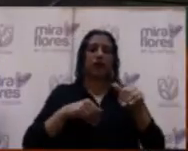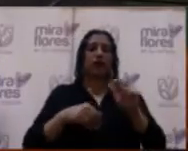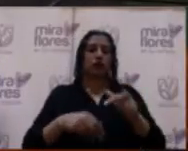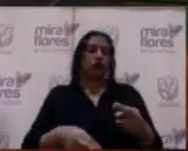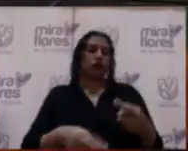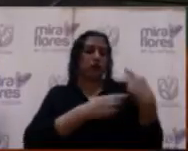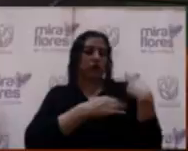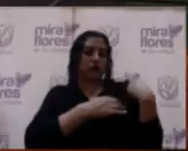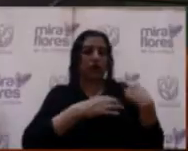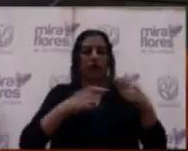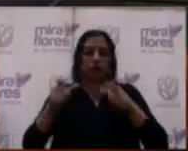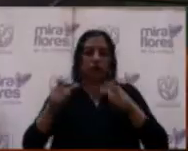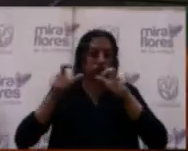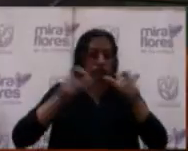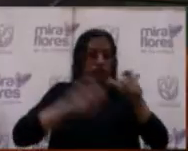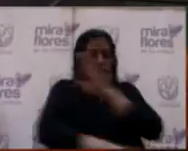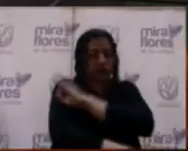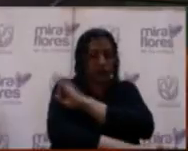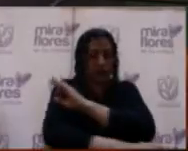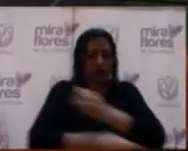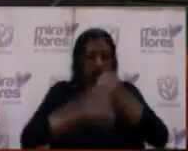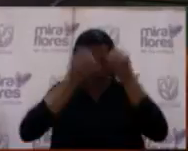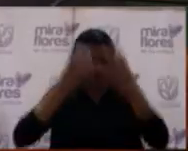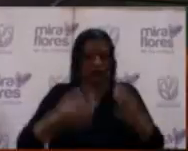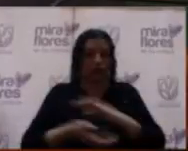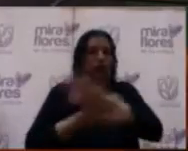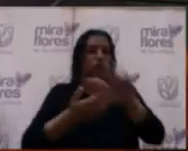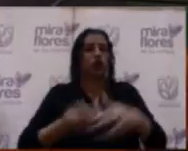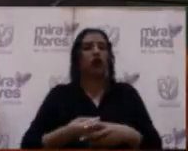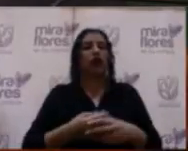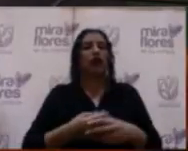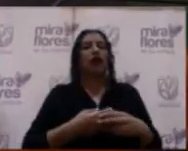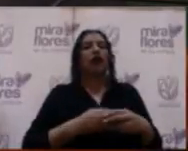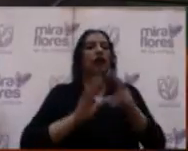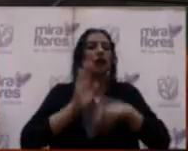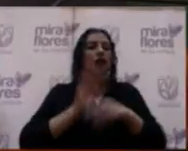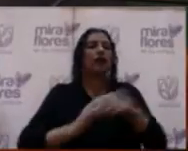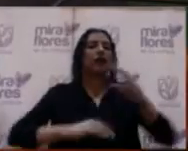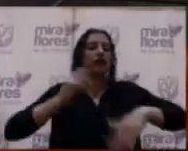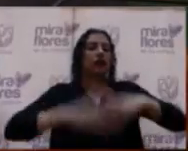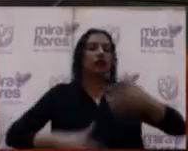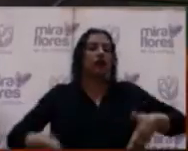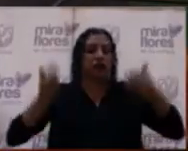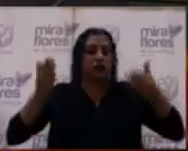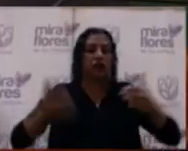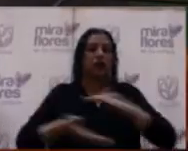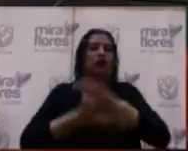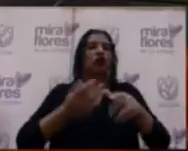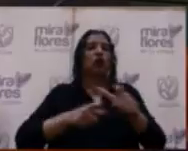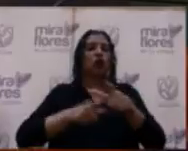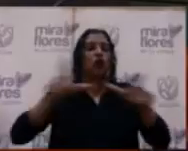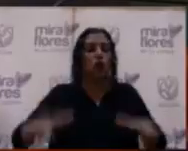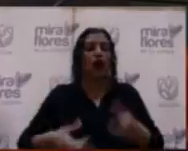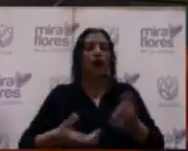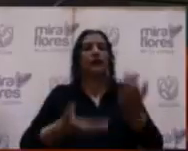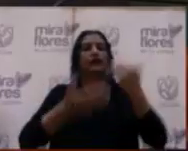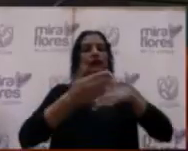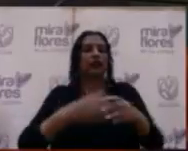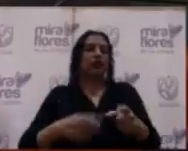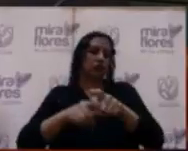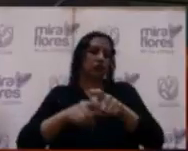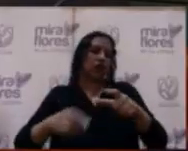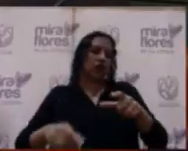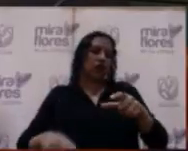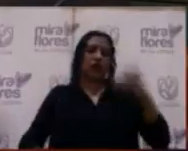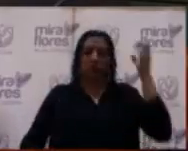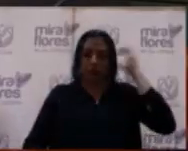deber de verificar y fiscalizar el cumplimiento de las condiciones de seguridad en edificaciones respecto de los establecimientos ubicados en su jurisdicción en